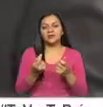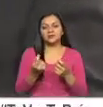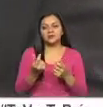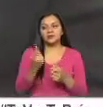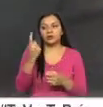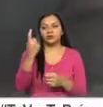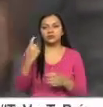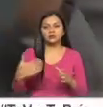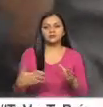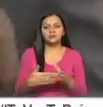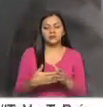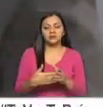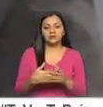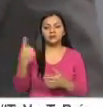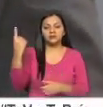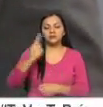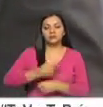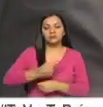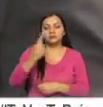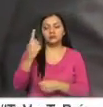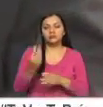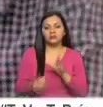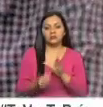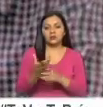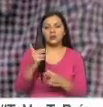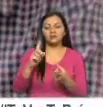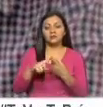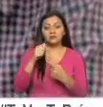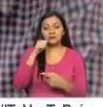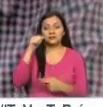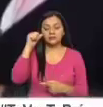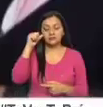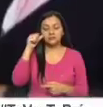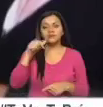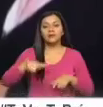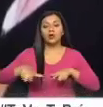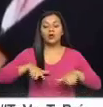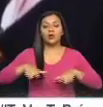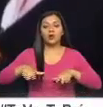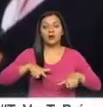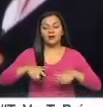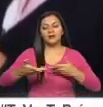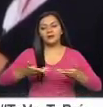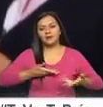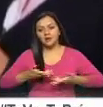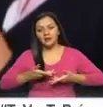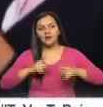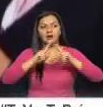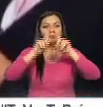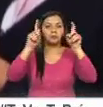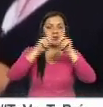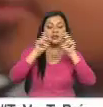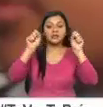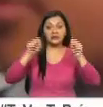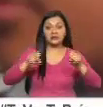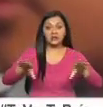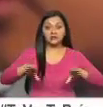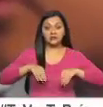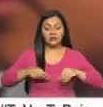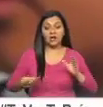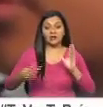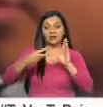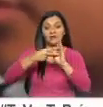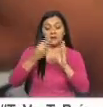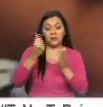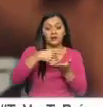casi 11.000 cuentas creadas al día de ayer. Los locales comerciales y empresas que aceptan transacciones a través